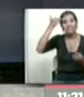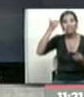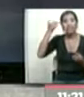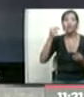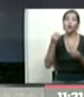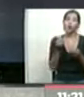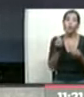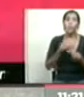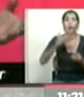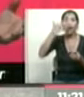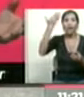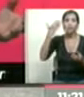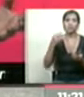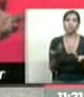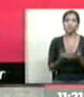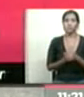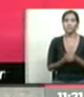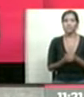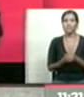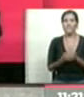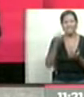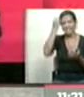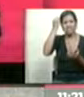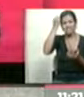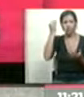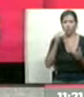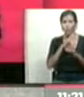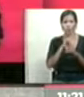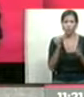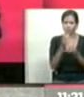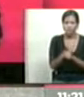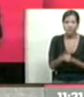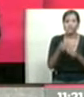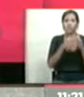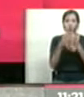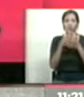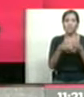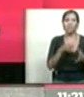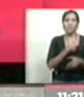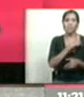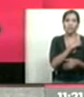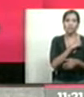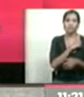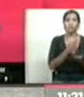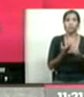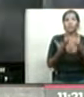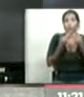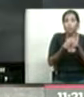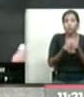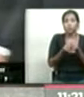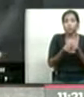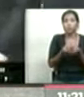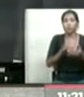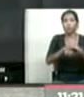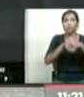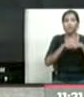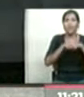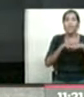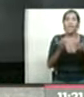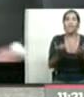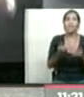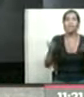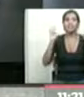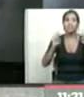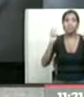la posibilidad de solución. ¿Y en qué cabe desconfiar de Estados Unidos y de España, si ellos, junto al Reino Unido, en el llamado trío de las